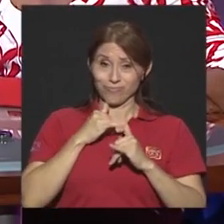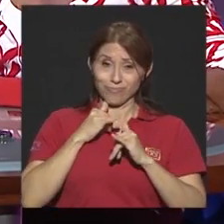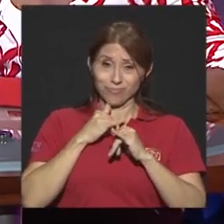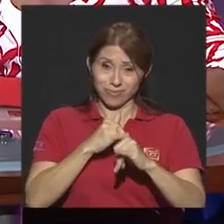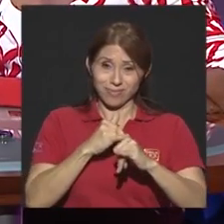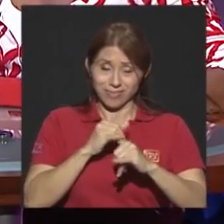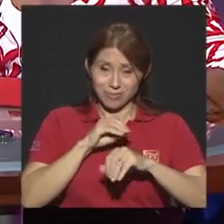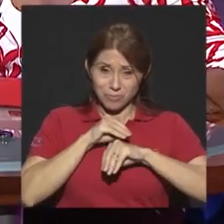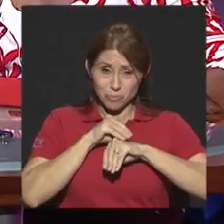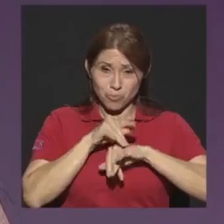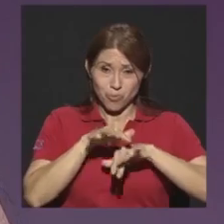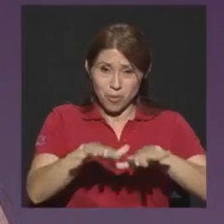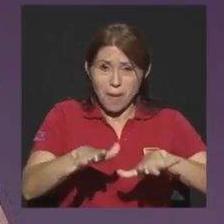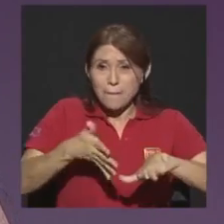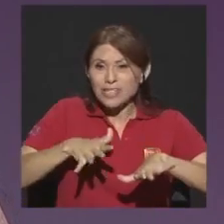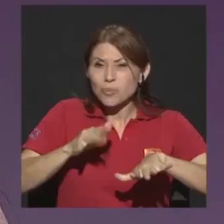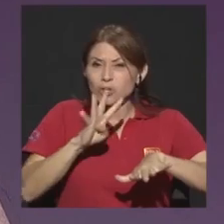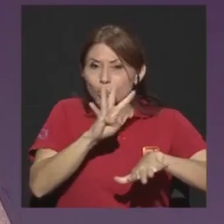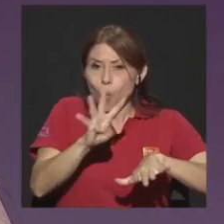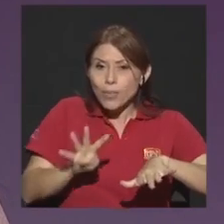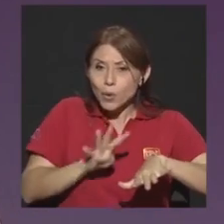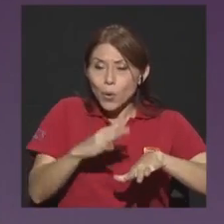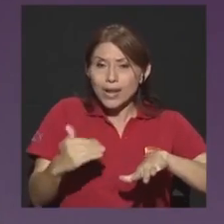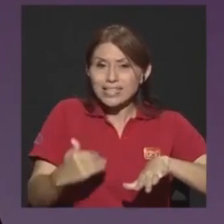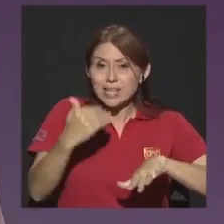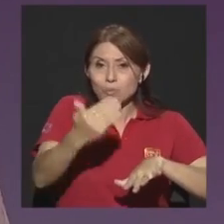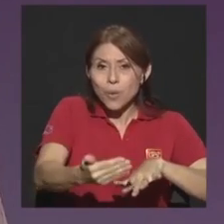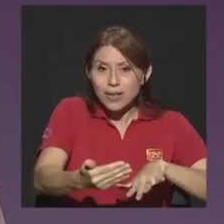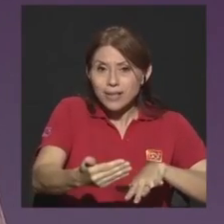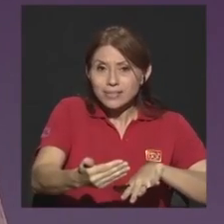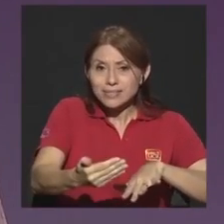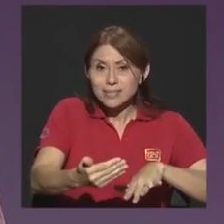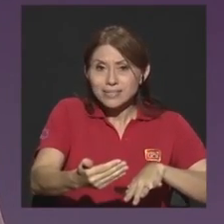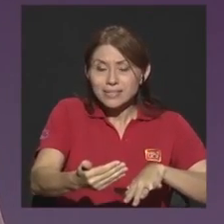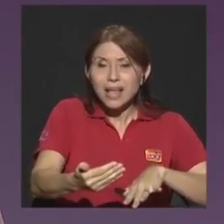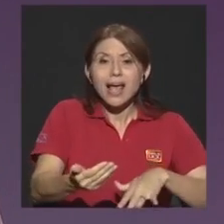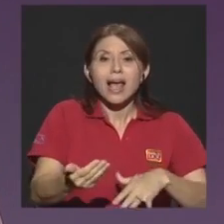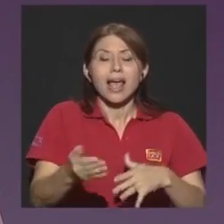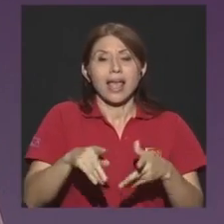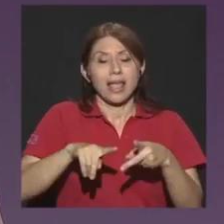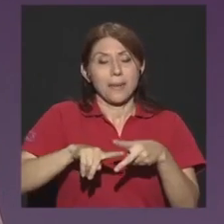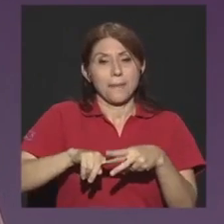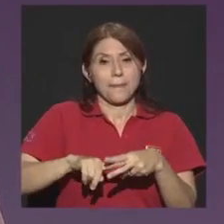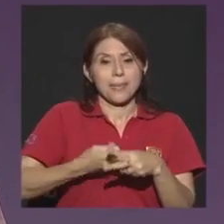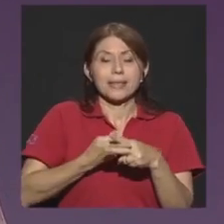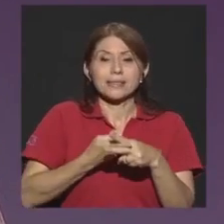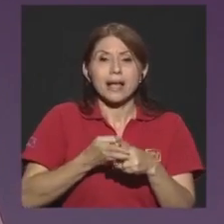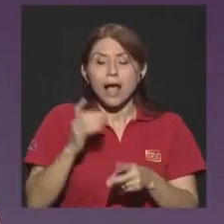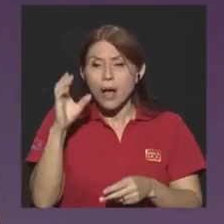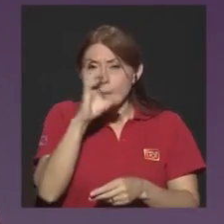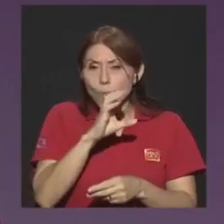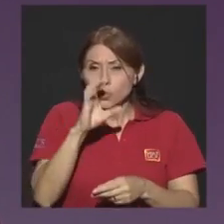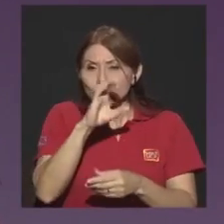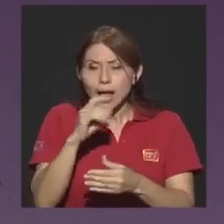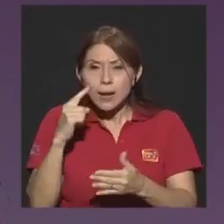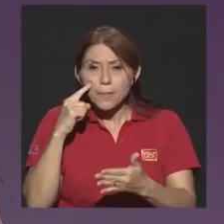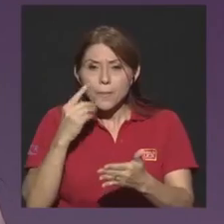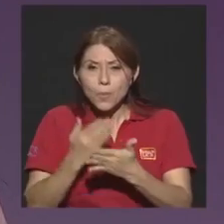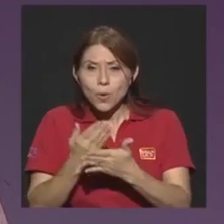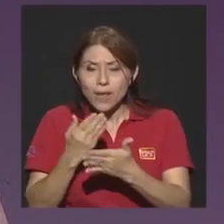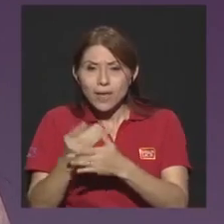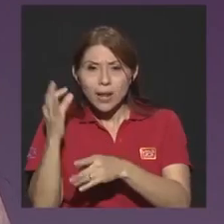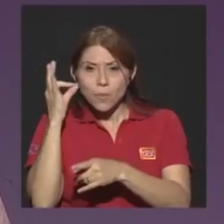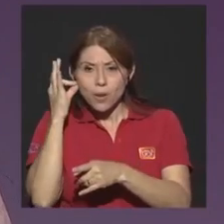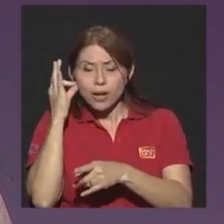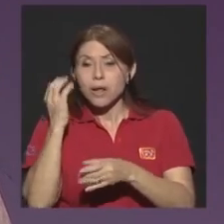redes sociales, y cuando alguien dice y comienza a cargar sobre ella la prueba de que si no fue, que cómo es tan tonta